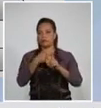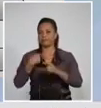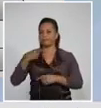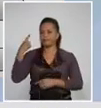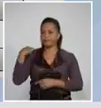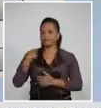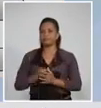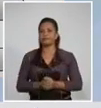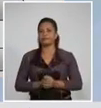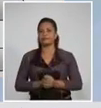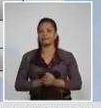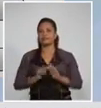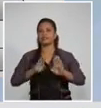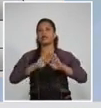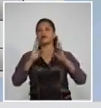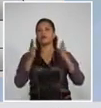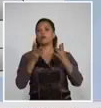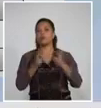pues se acumulan